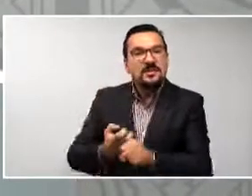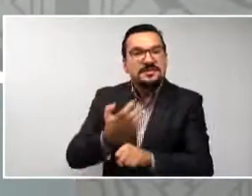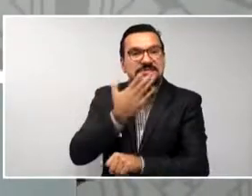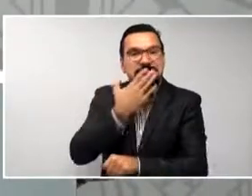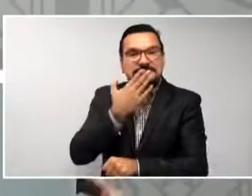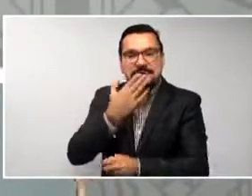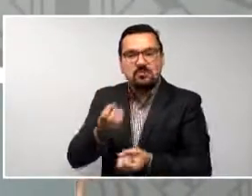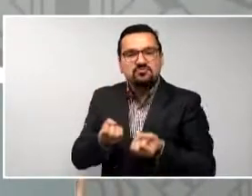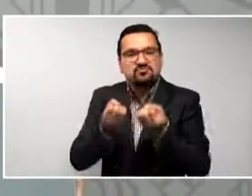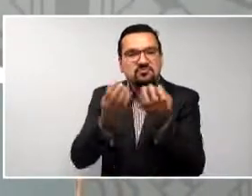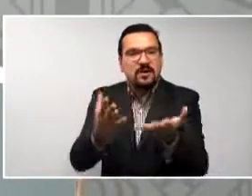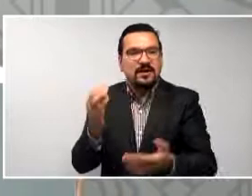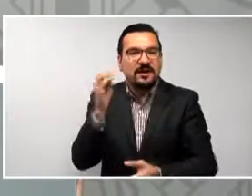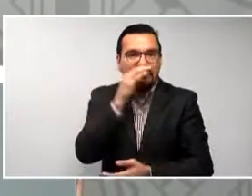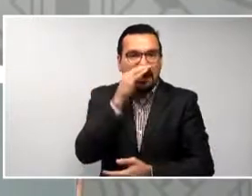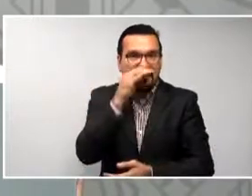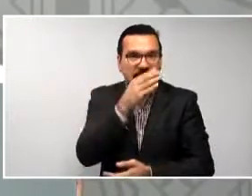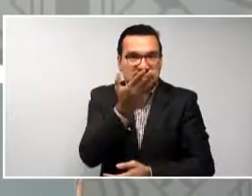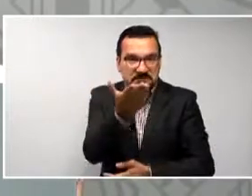gratis